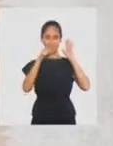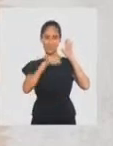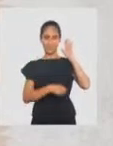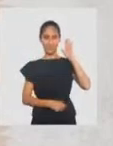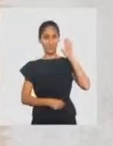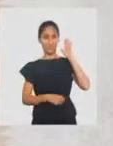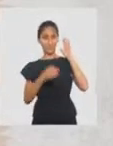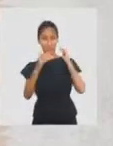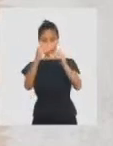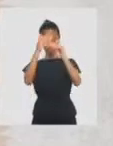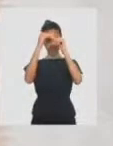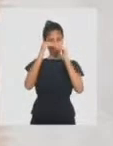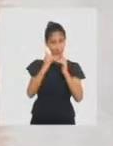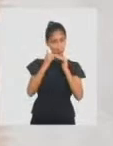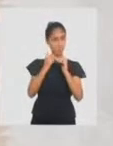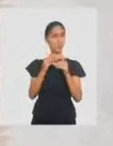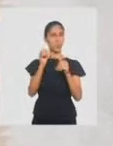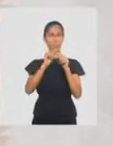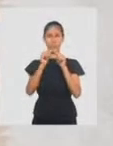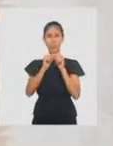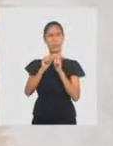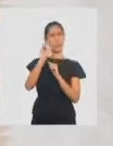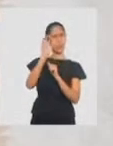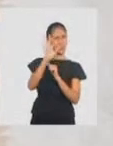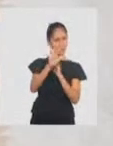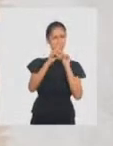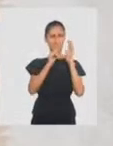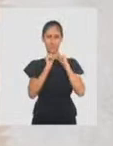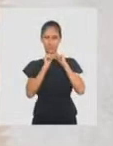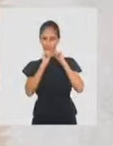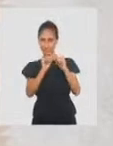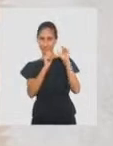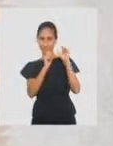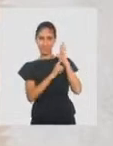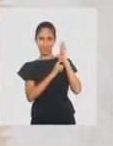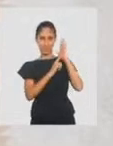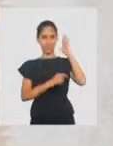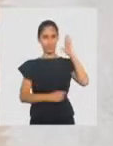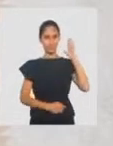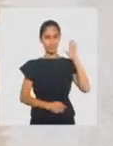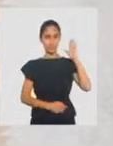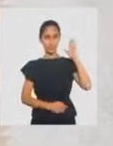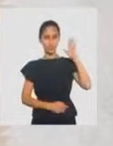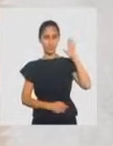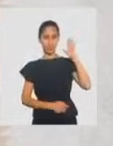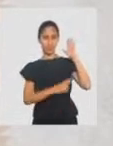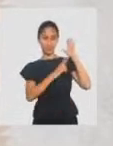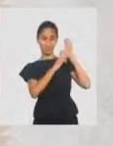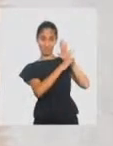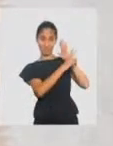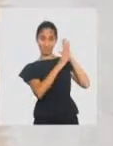now. Let's continue with phrase number 5.